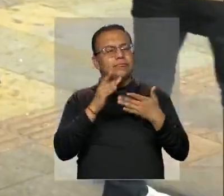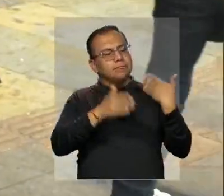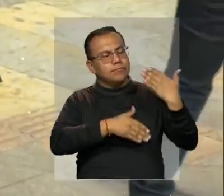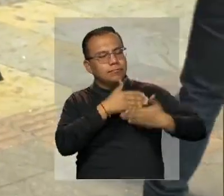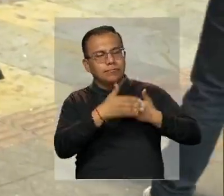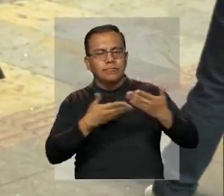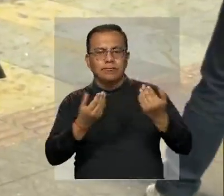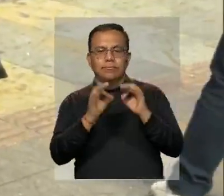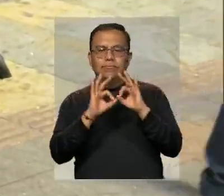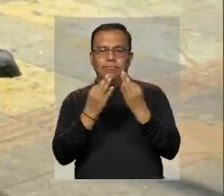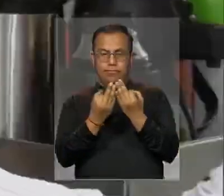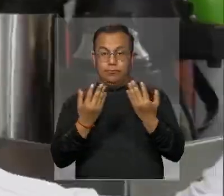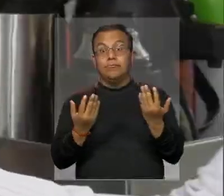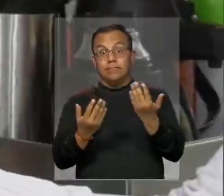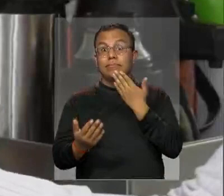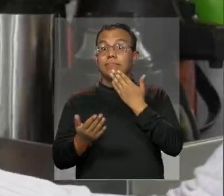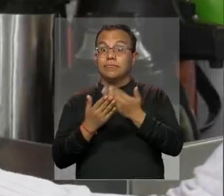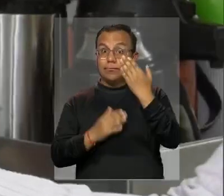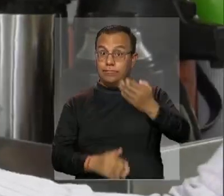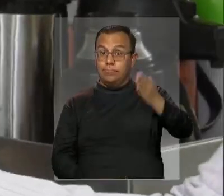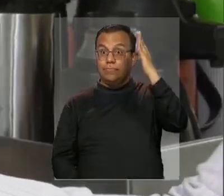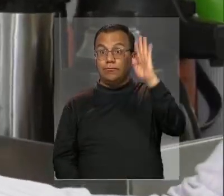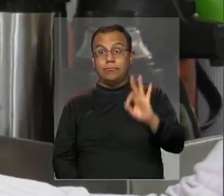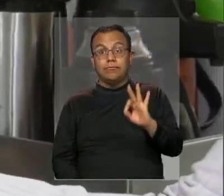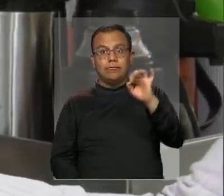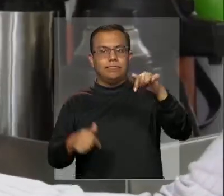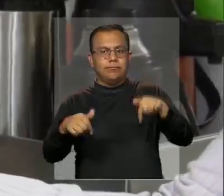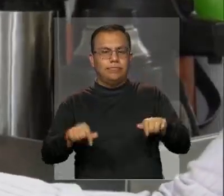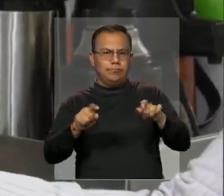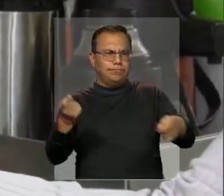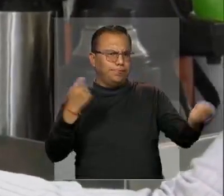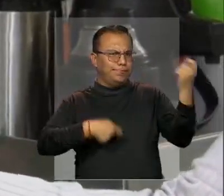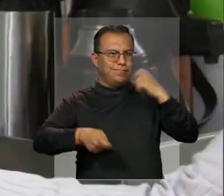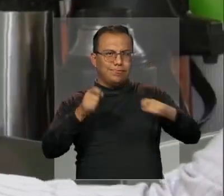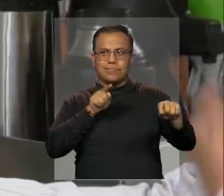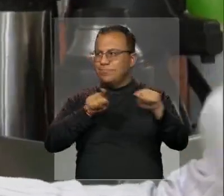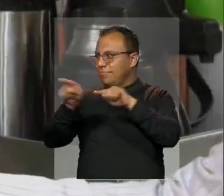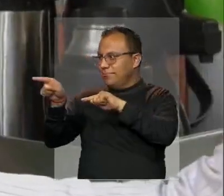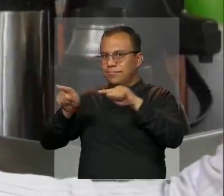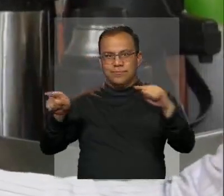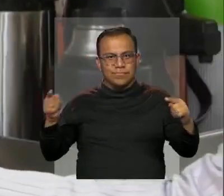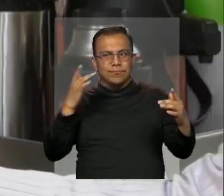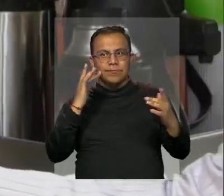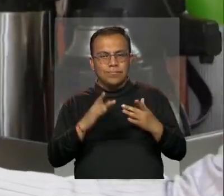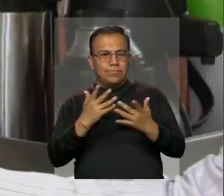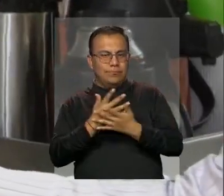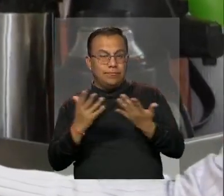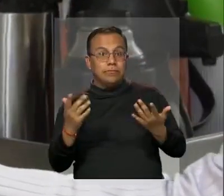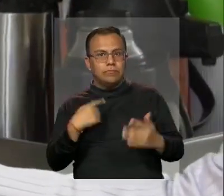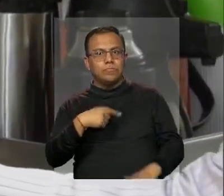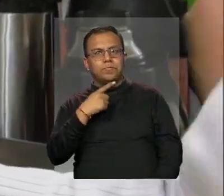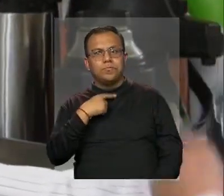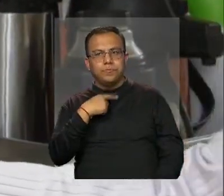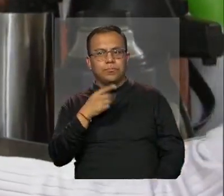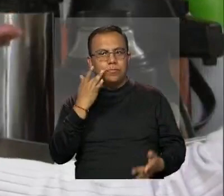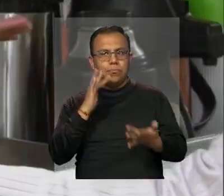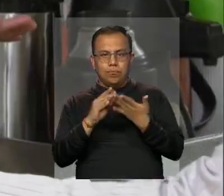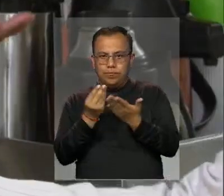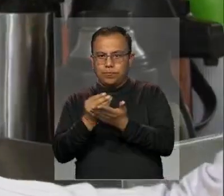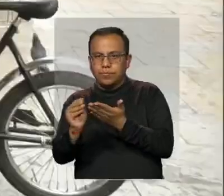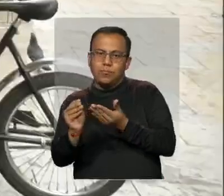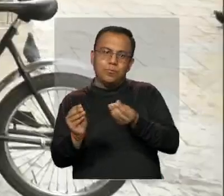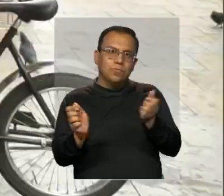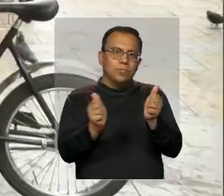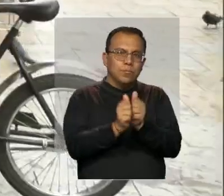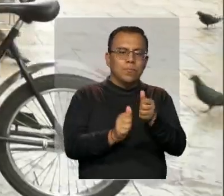adelante en familia. Qué bien, gracias a Dios. Pues acá se vende harto por lo que están cerca de los buñuelos y la gente como que le gusta acompañar eso con alguna